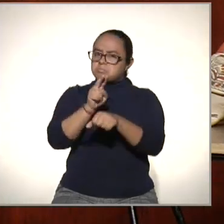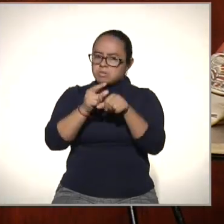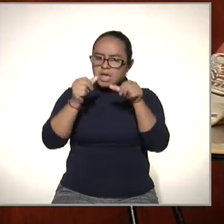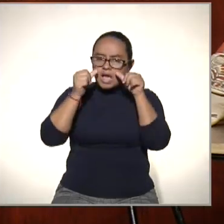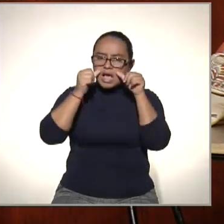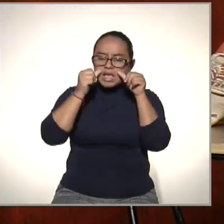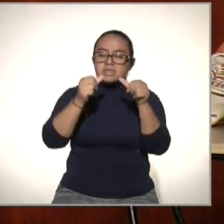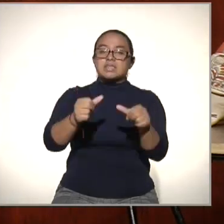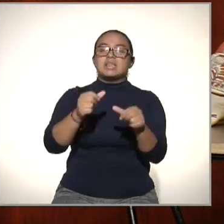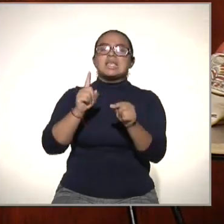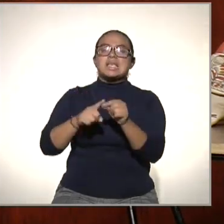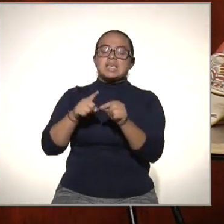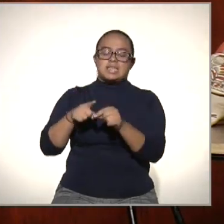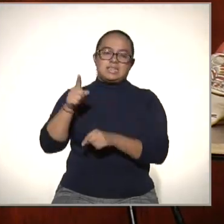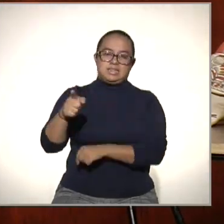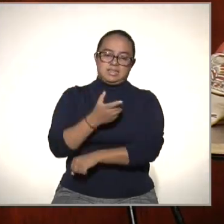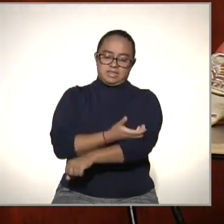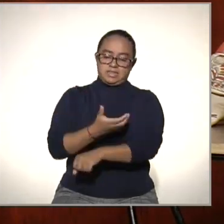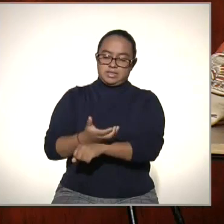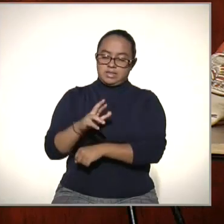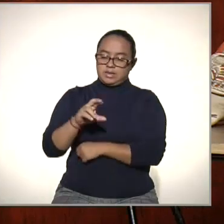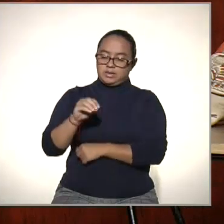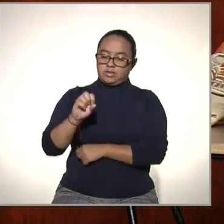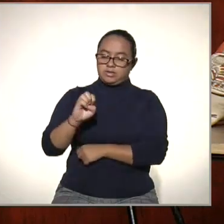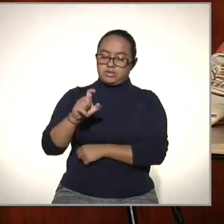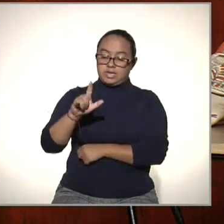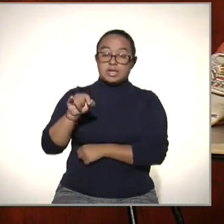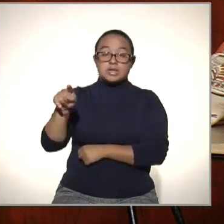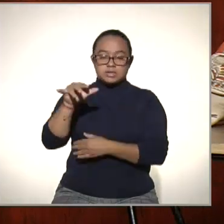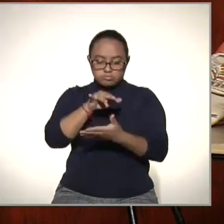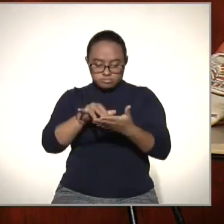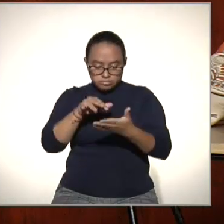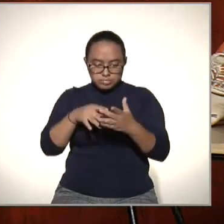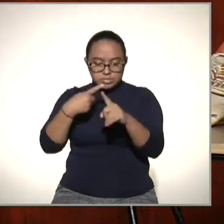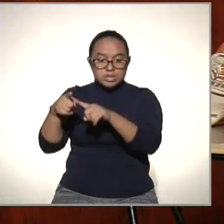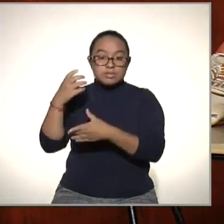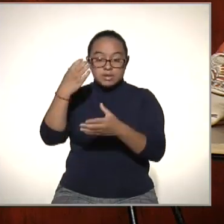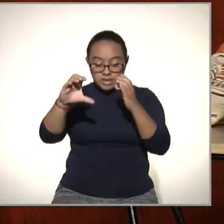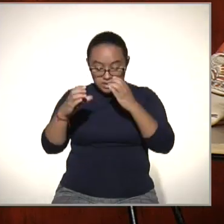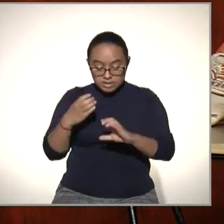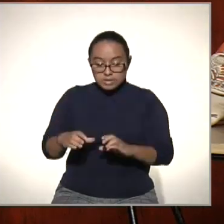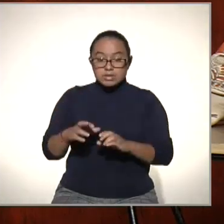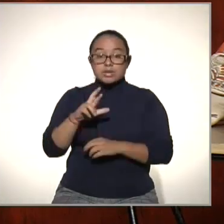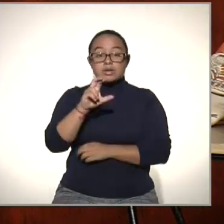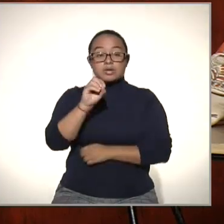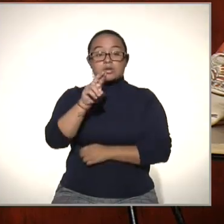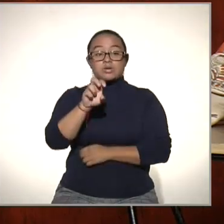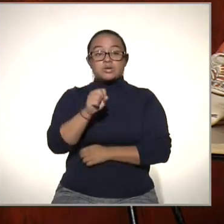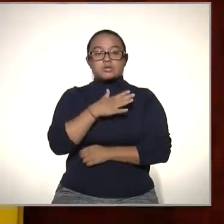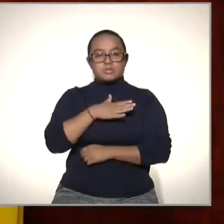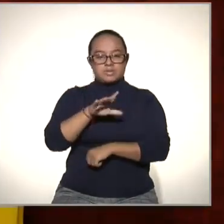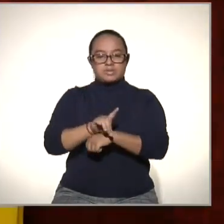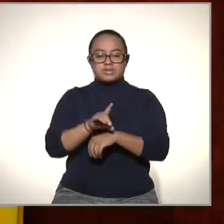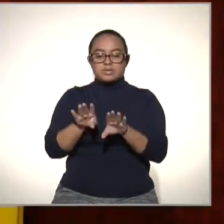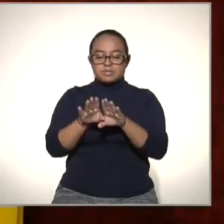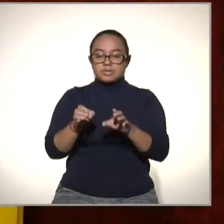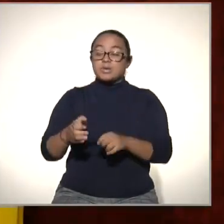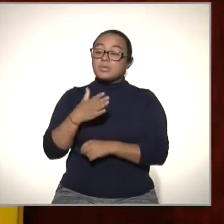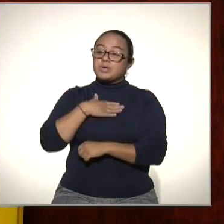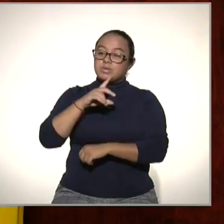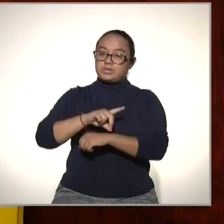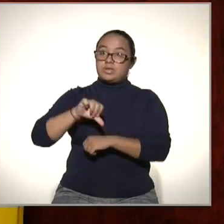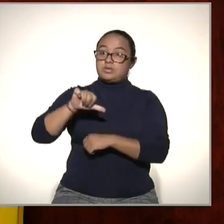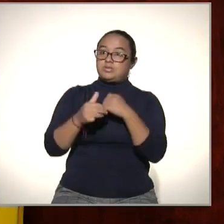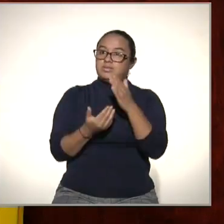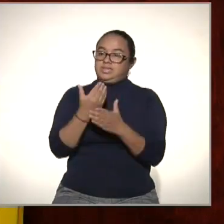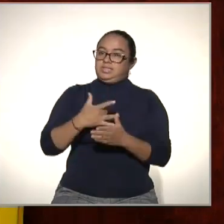a través de estas, estará mi compañera Roseli Martínez, que nos va a leer todos los comentarios que nos lleguen. Rose, buenos días, ¿cómo estás? Buenos días, Nat. Una